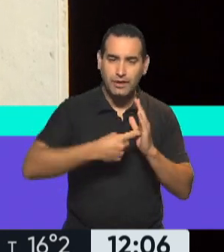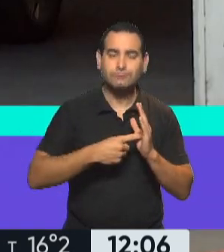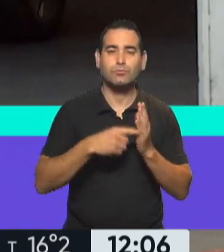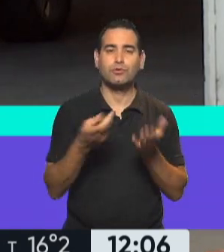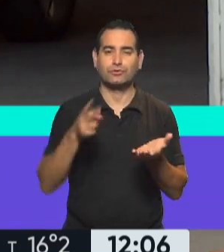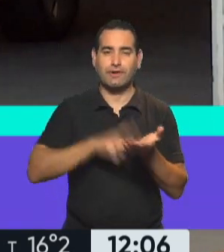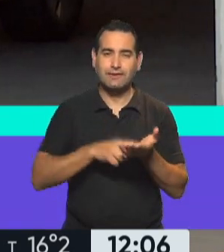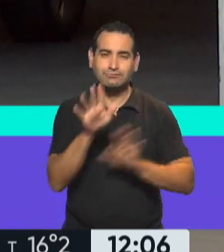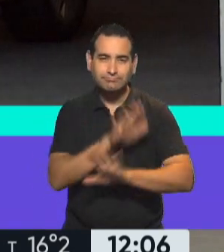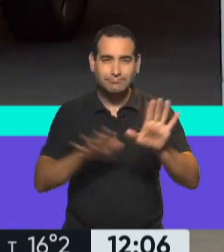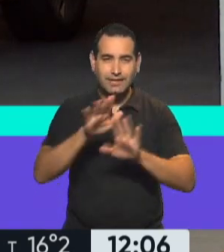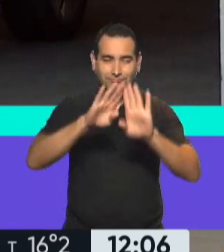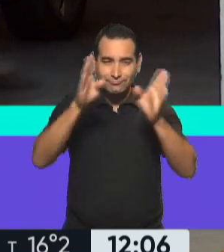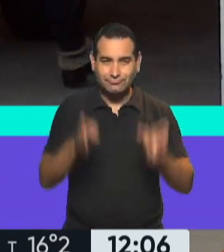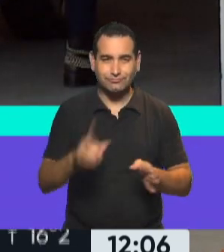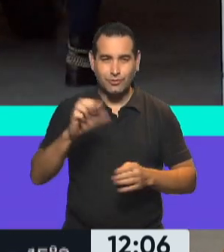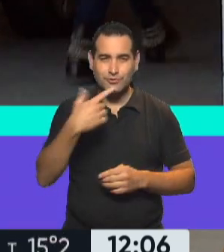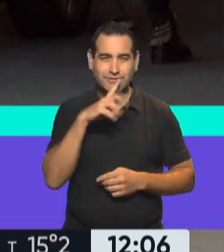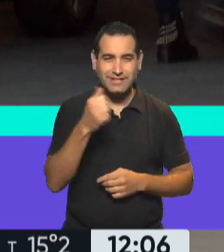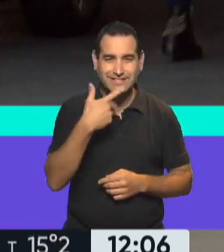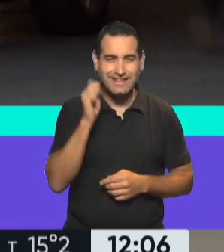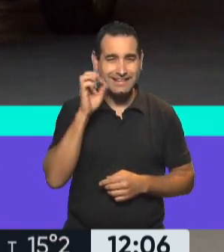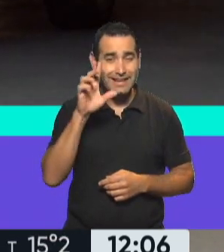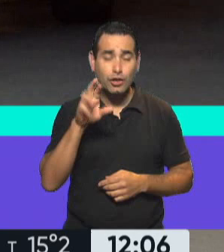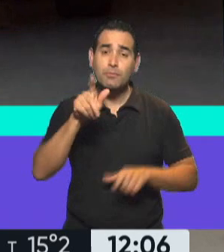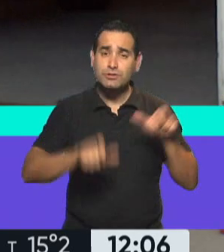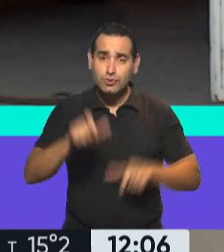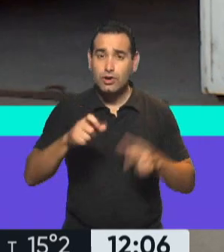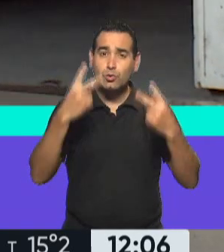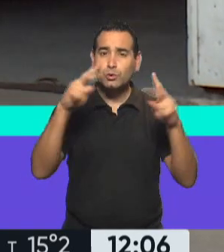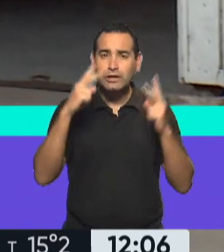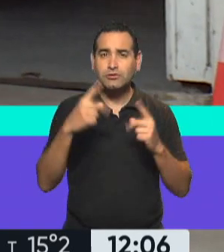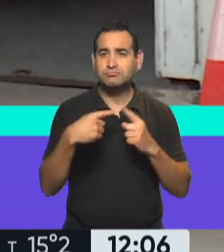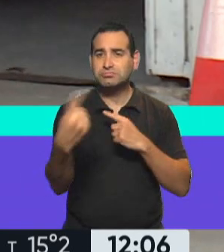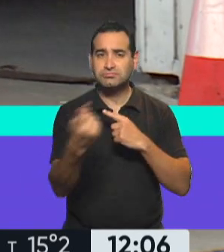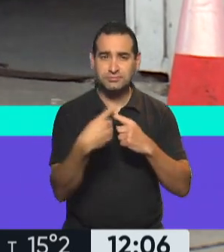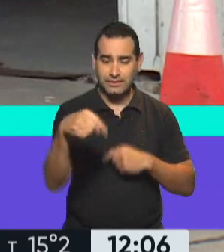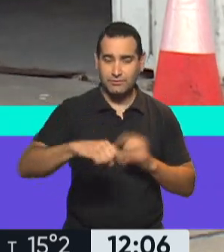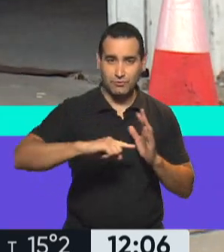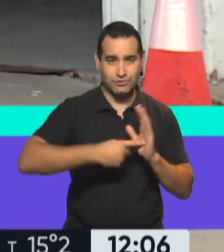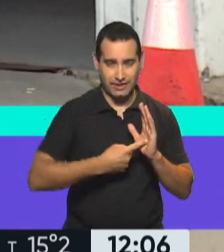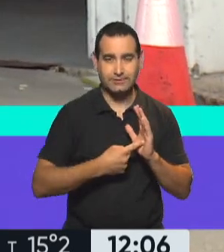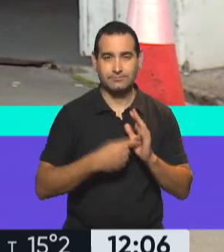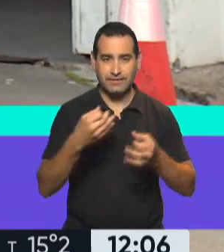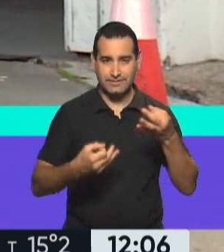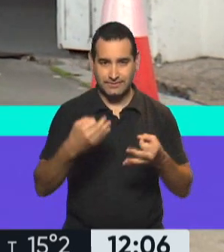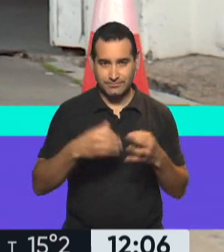volvió a acondicionar el predio de Costa Salguero para testear a turistas que salgan o regresen a la ciudad de Buenos